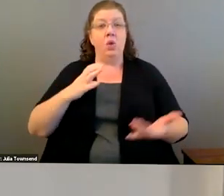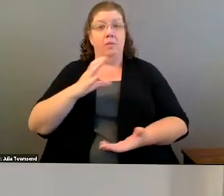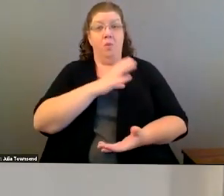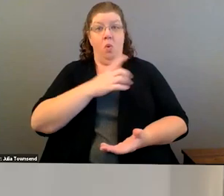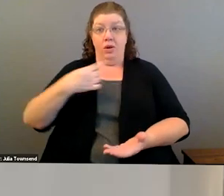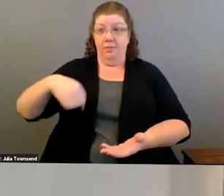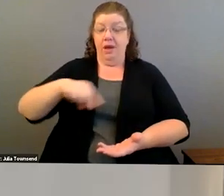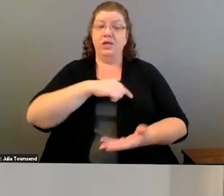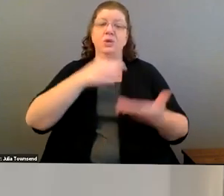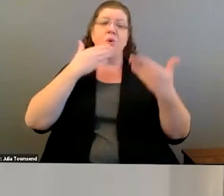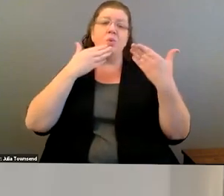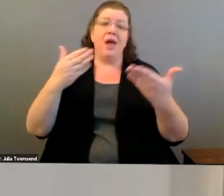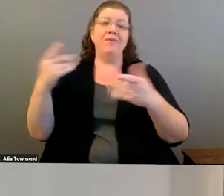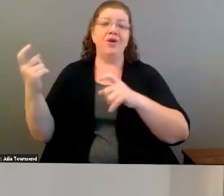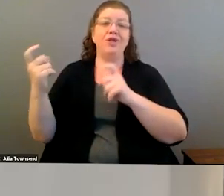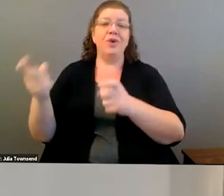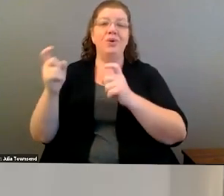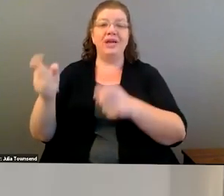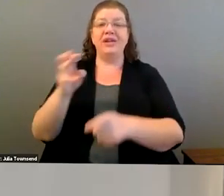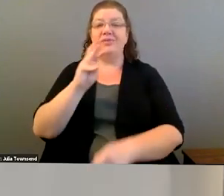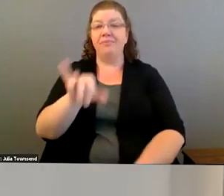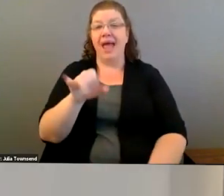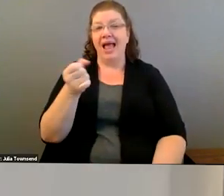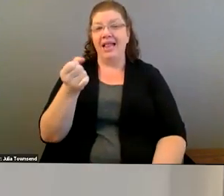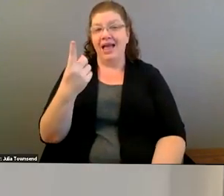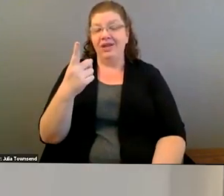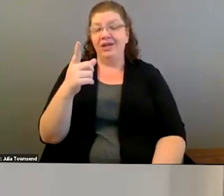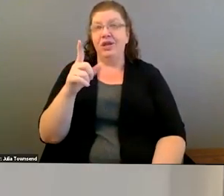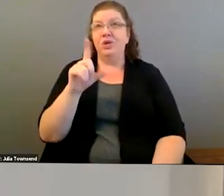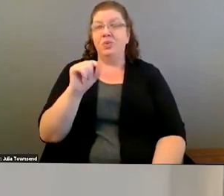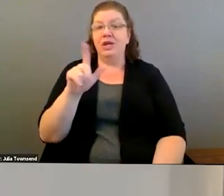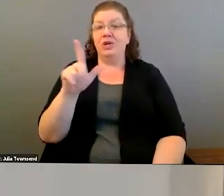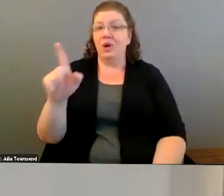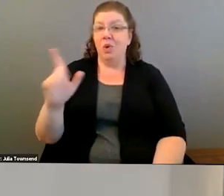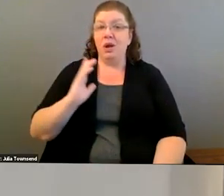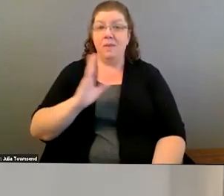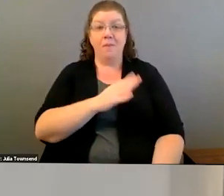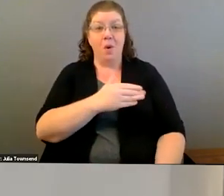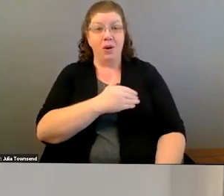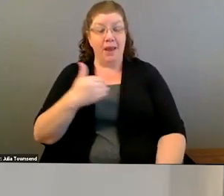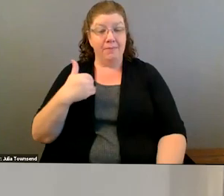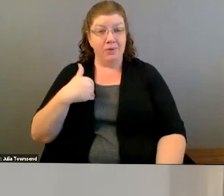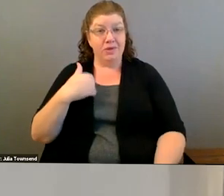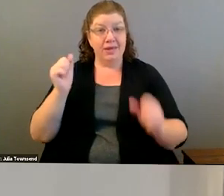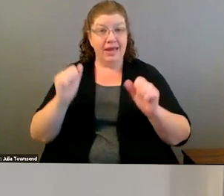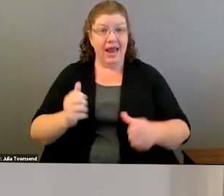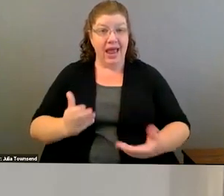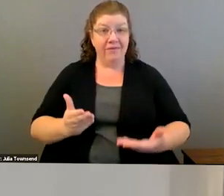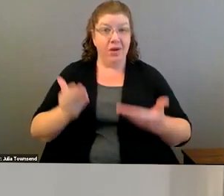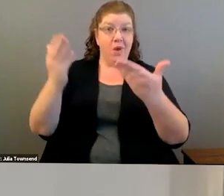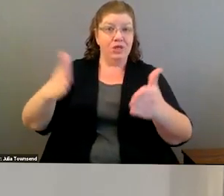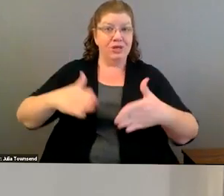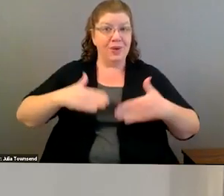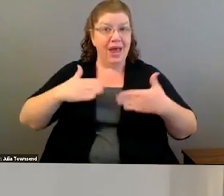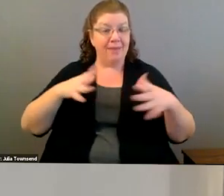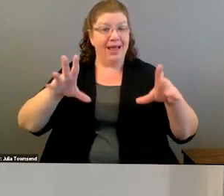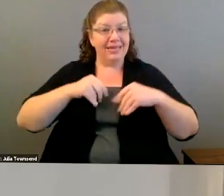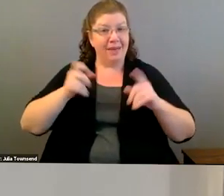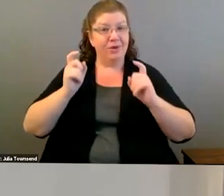yo estamos muy agradecidos por las donaciones para el 11 de mayo del 2021 miembros del consejo puedo tener una moción para